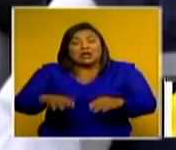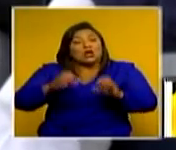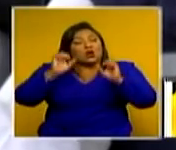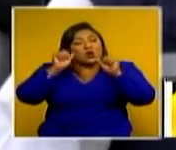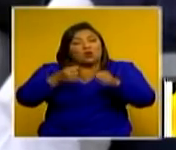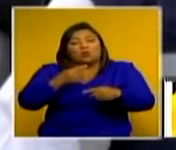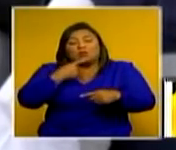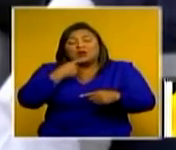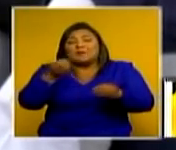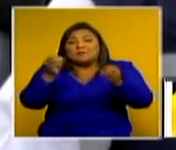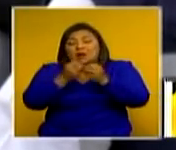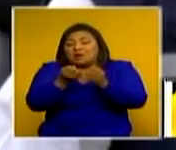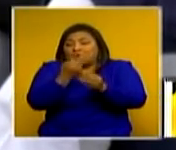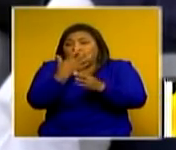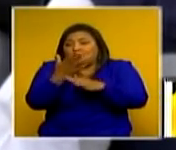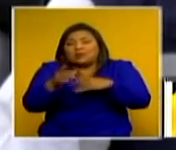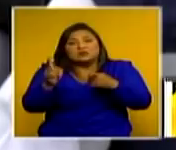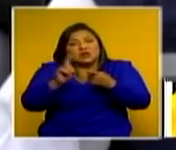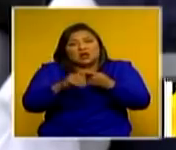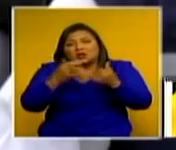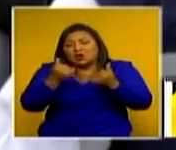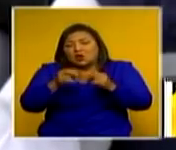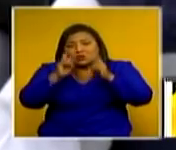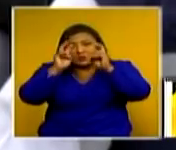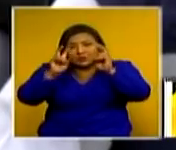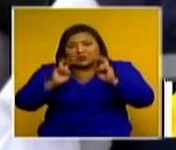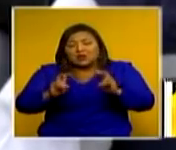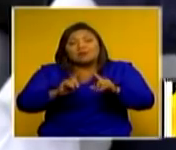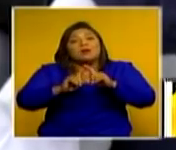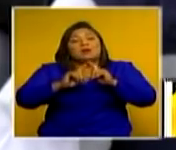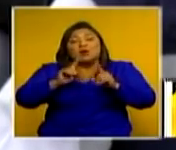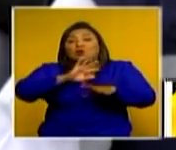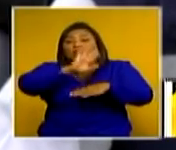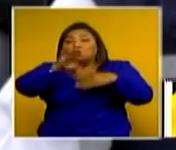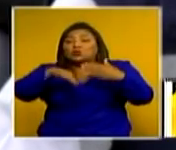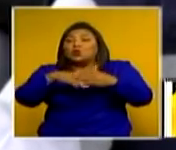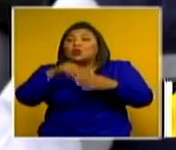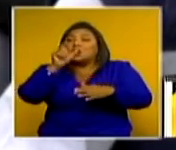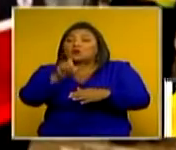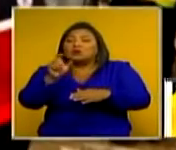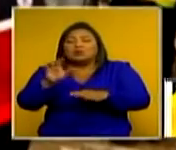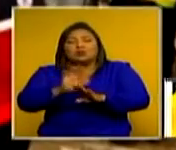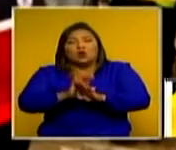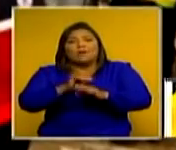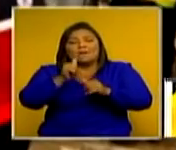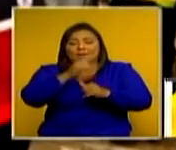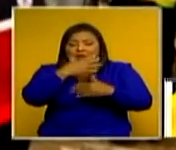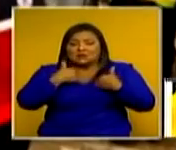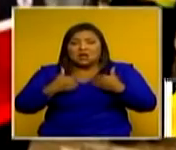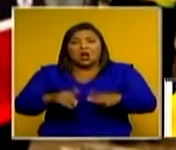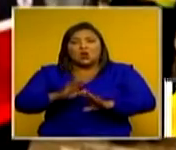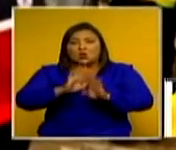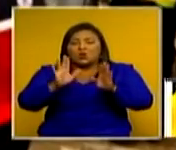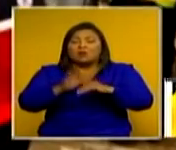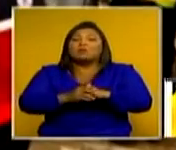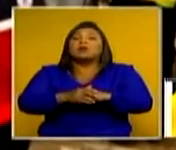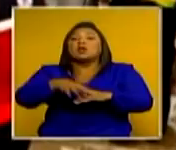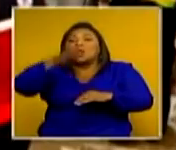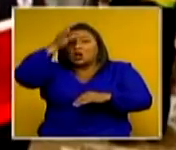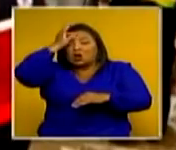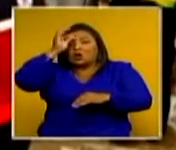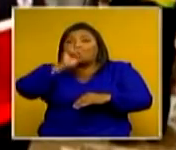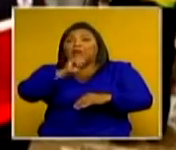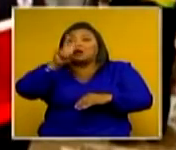dar mucha más información en este momento sobre el tema y todos los demás están en condiciones estables por la cercanía del hospital de los valles